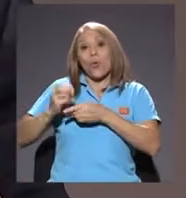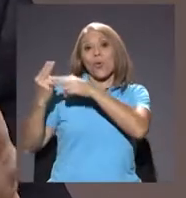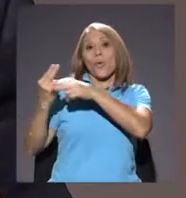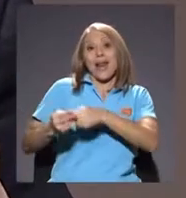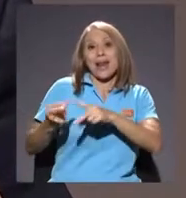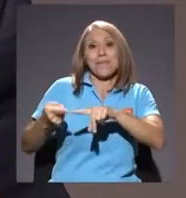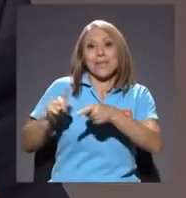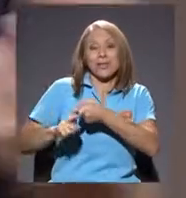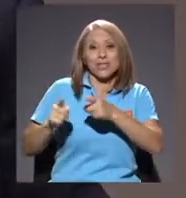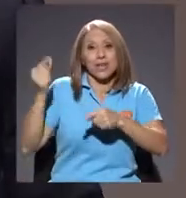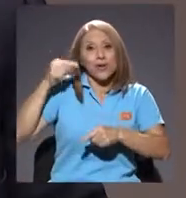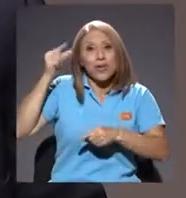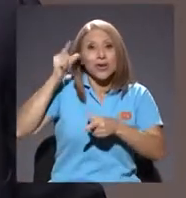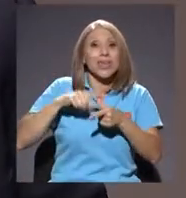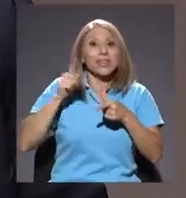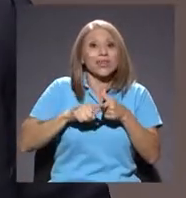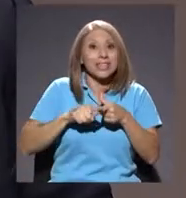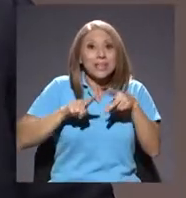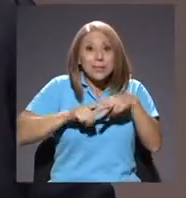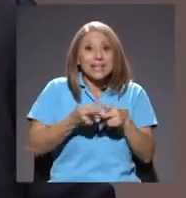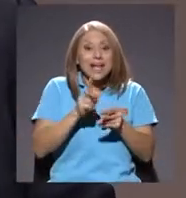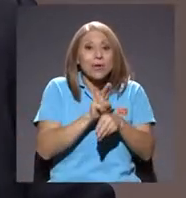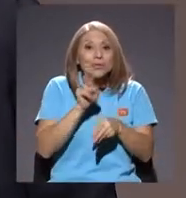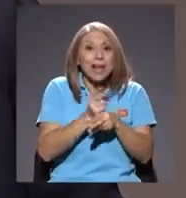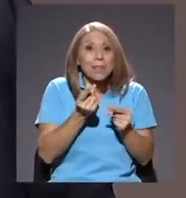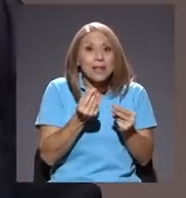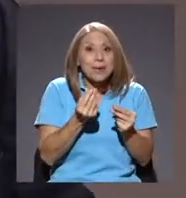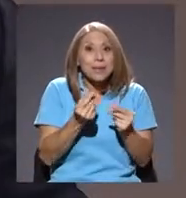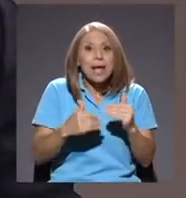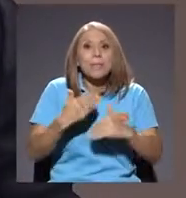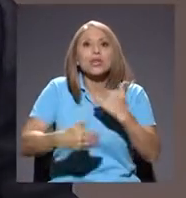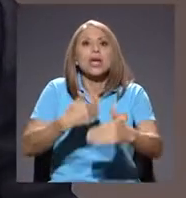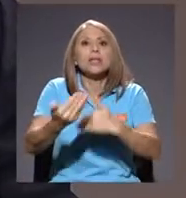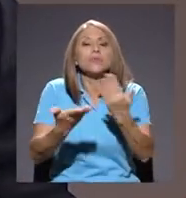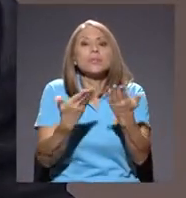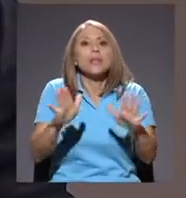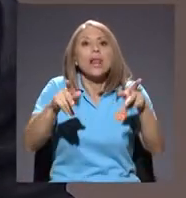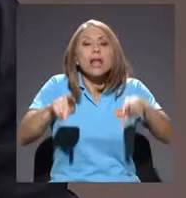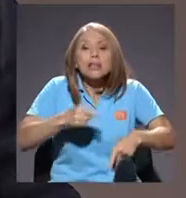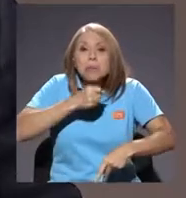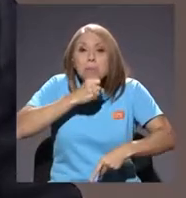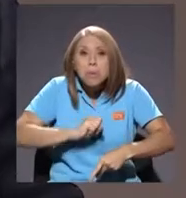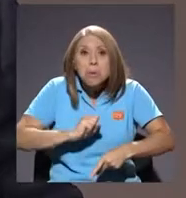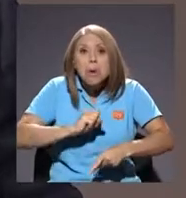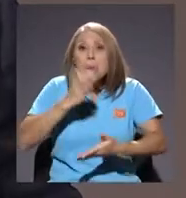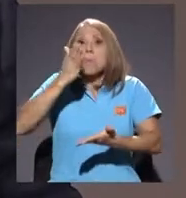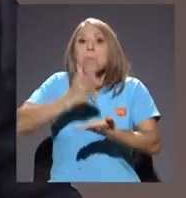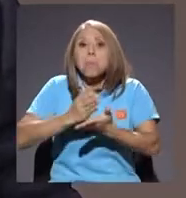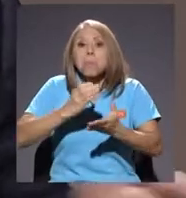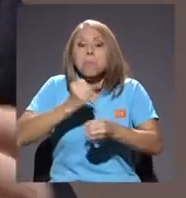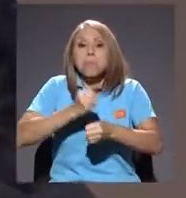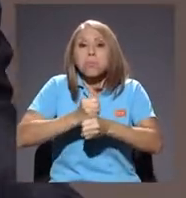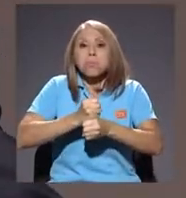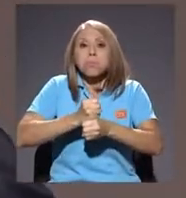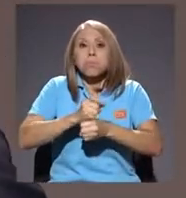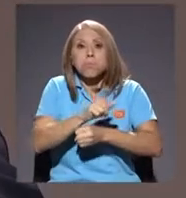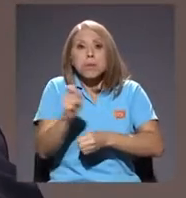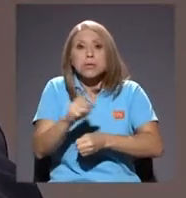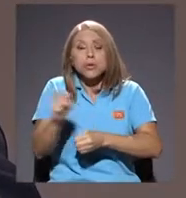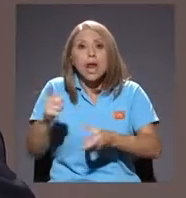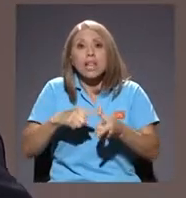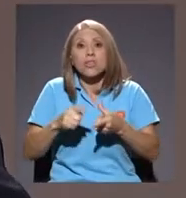que empieza ahí pero cuando ya la gente empieza a presionar la plata no alcanza entonces hay que buscar soluciones y entonces